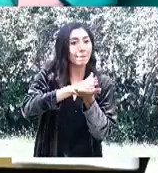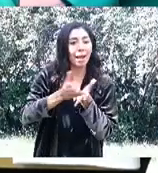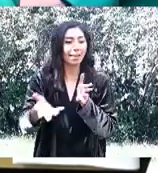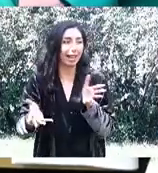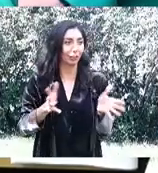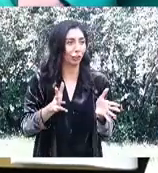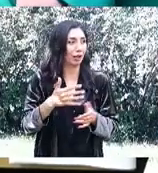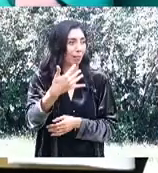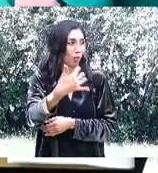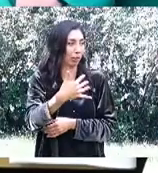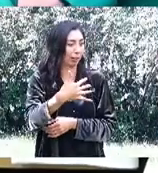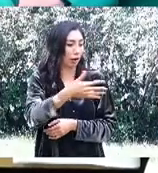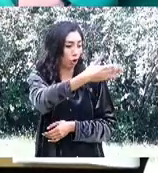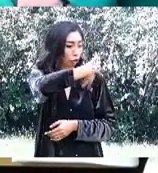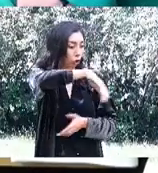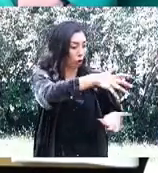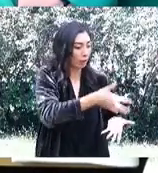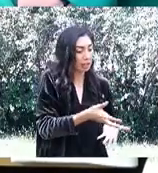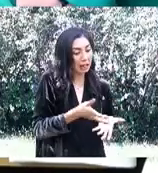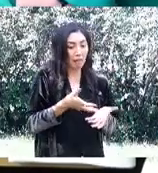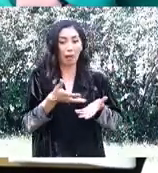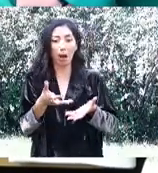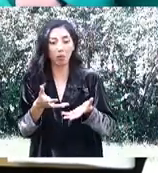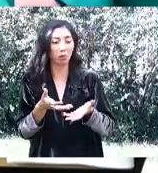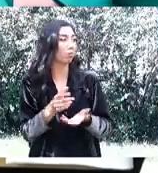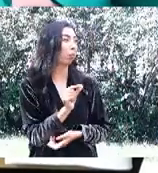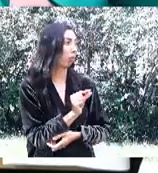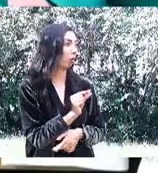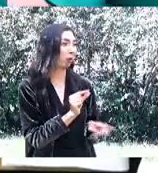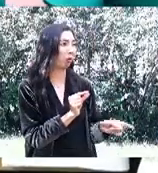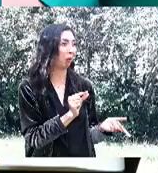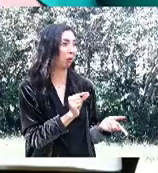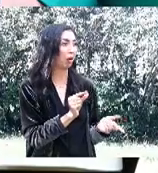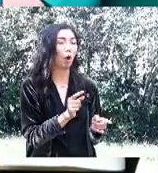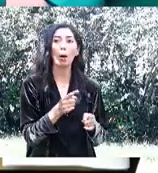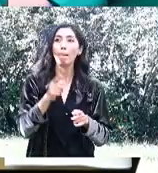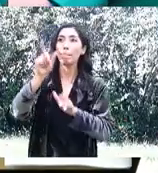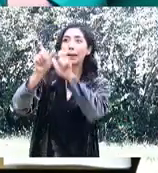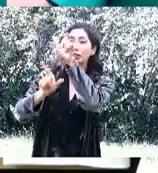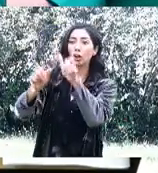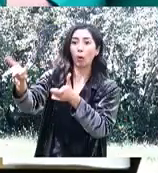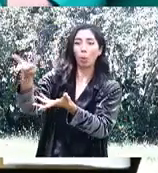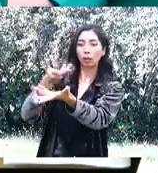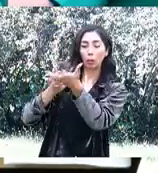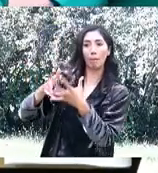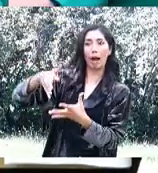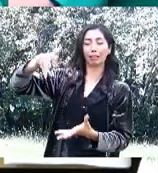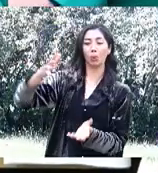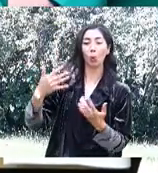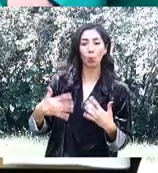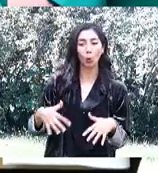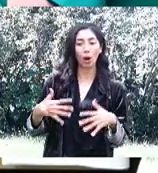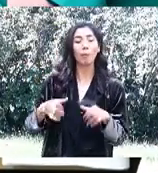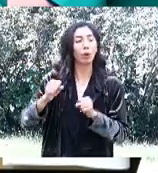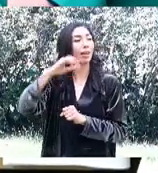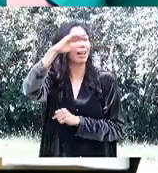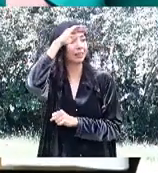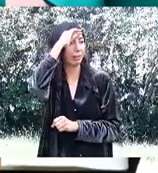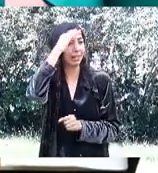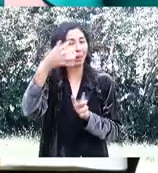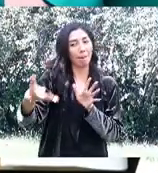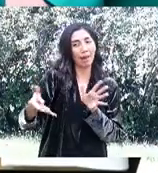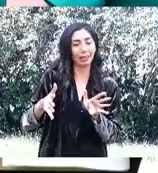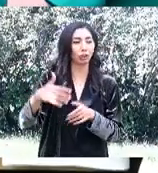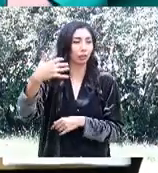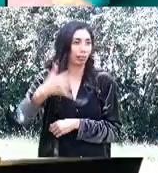conjugar lo que nosotros llevamos que A mi parecer es bastante poco con todo el resto que tienen las personas para compartir y poder hacer esta experiencia de mediación que sea